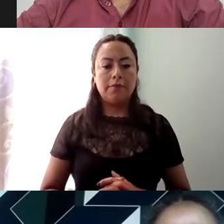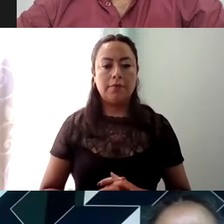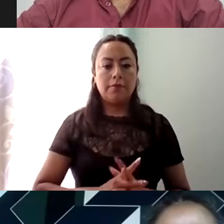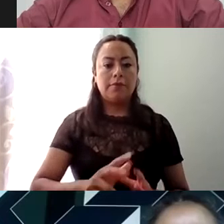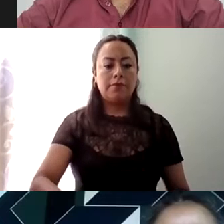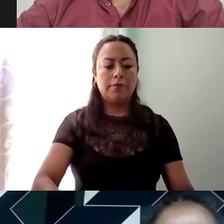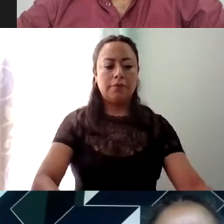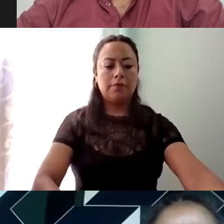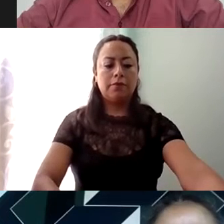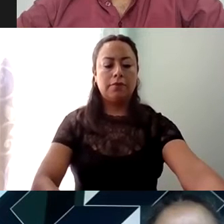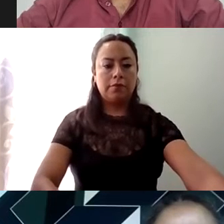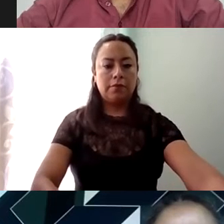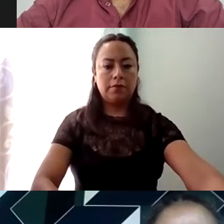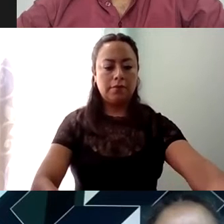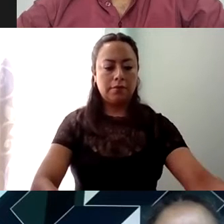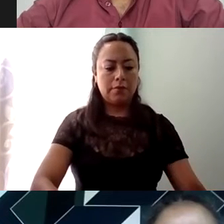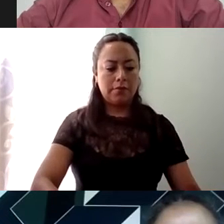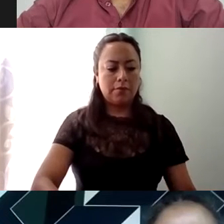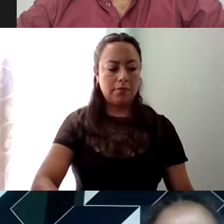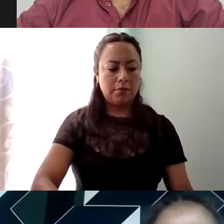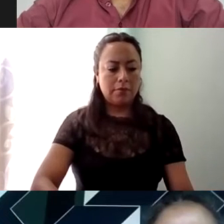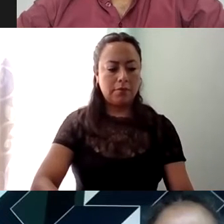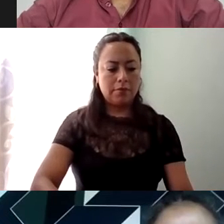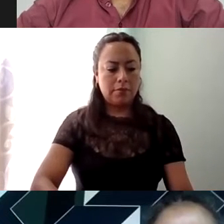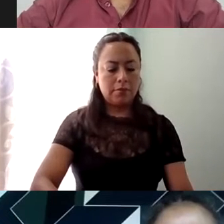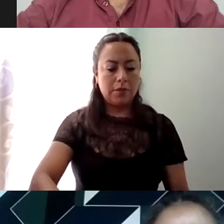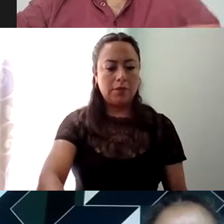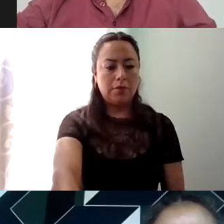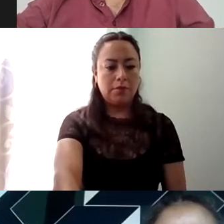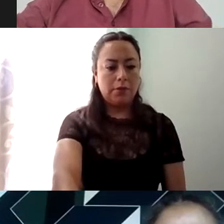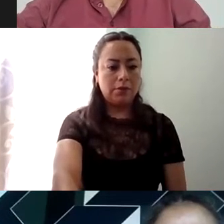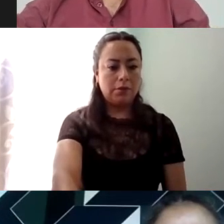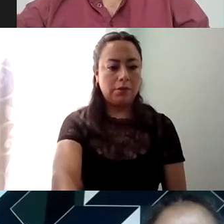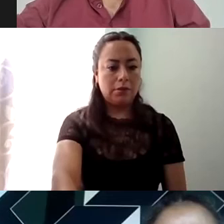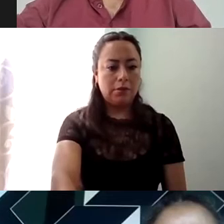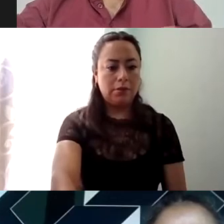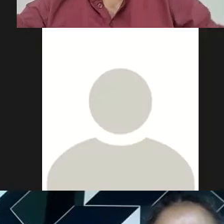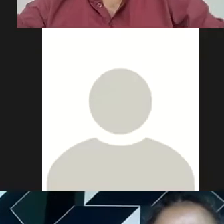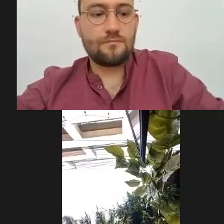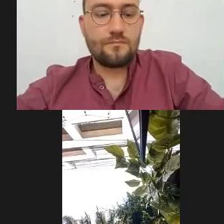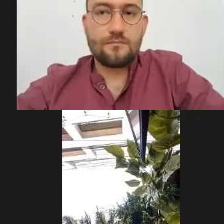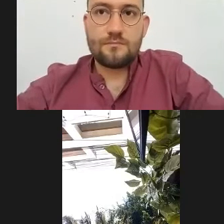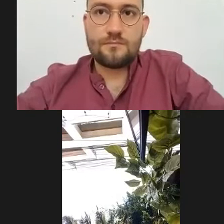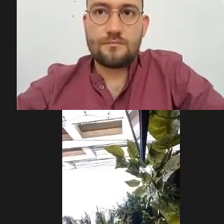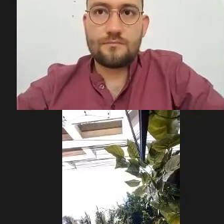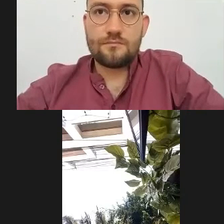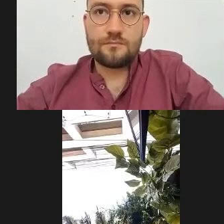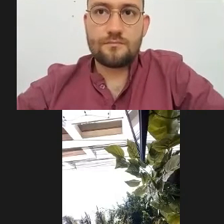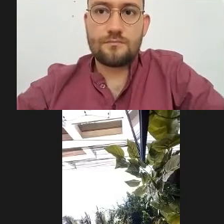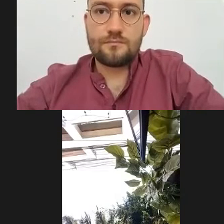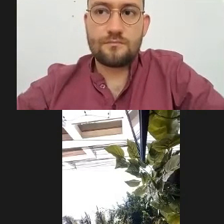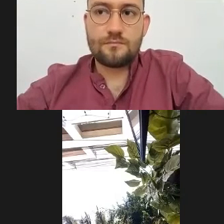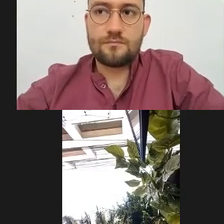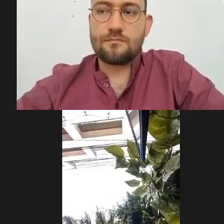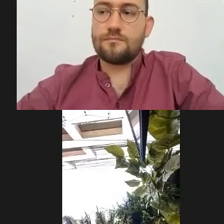Claro que sí, diputado, seré muy breve. ¿Qué opinaba al respecto de los derechos y las libertades que en la Ciudad de México y en nivel, pues